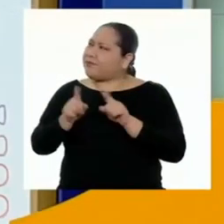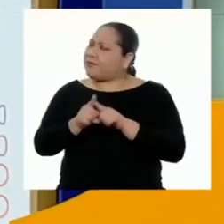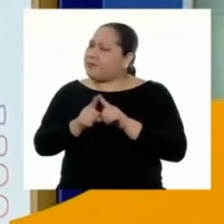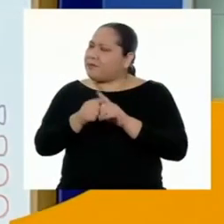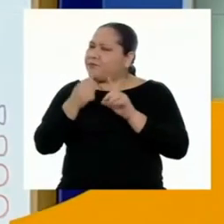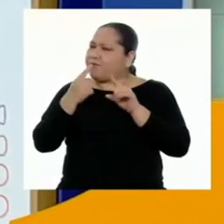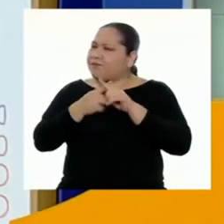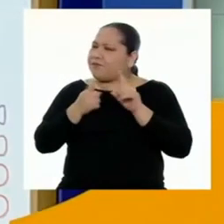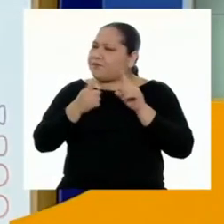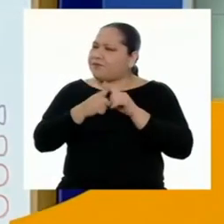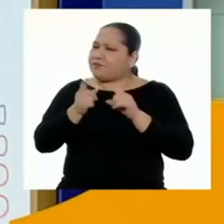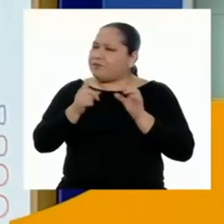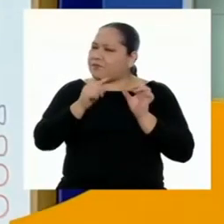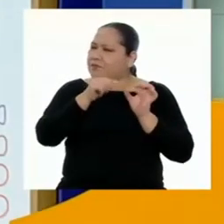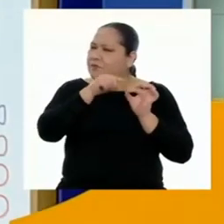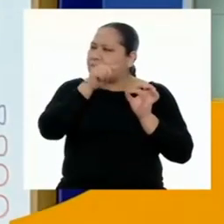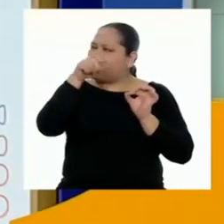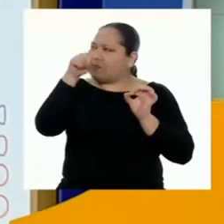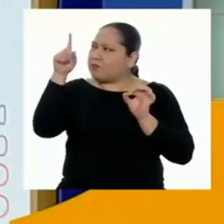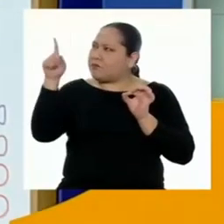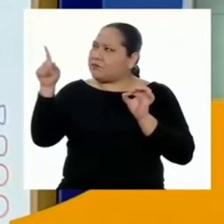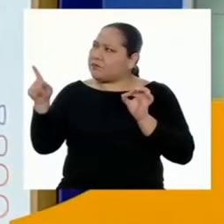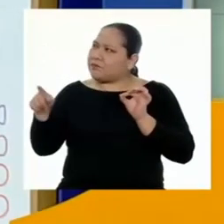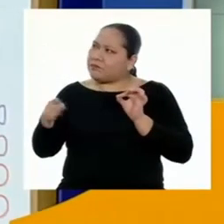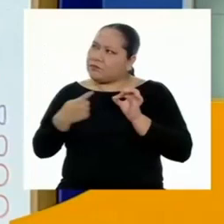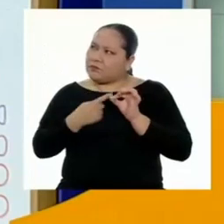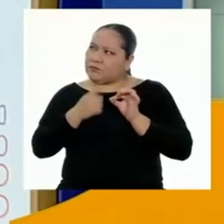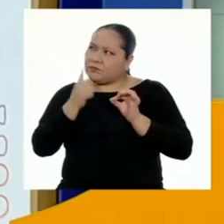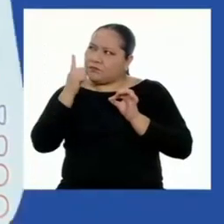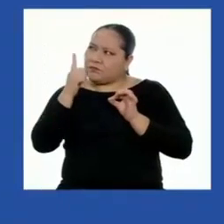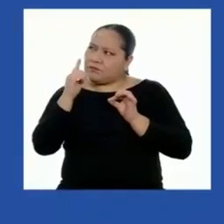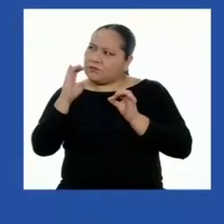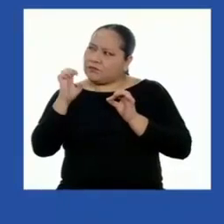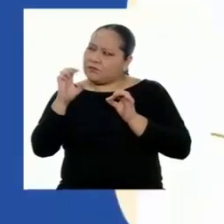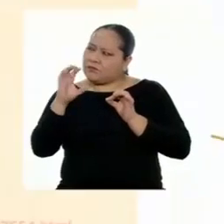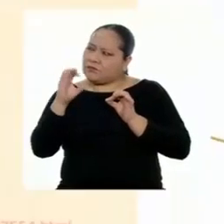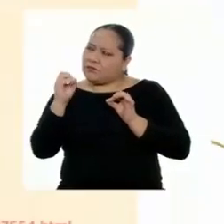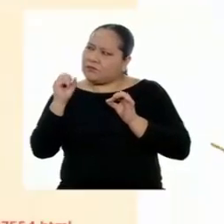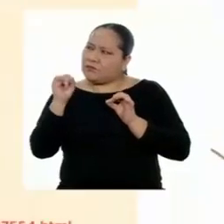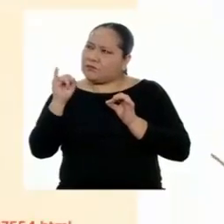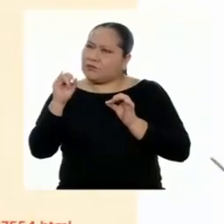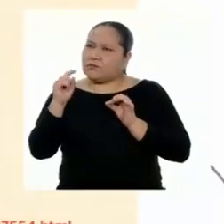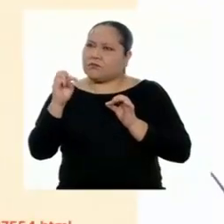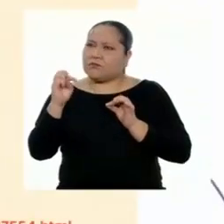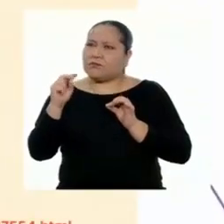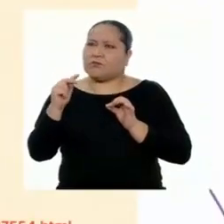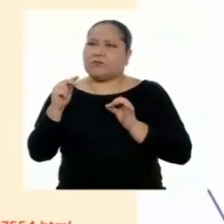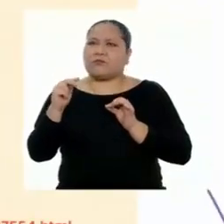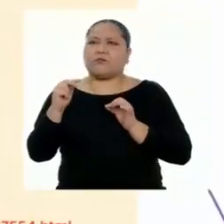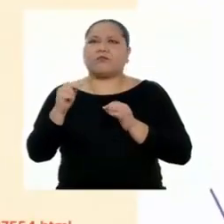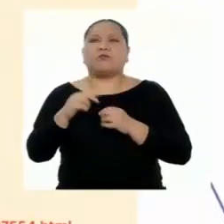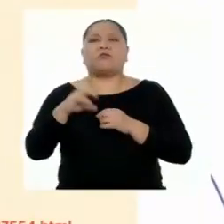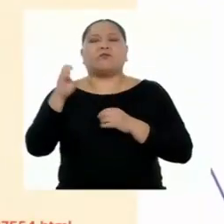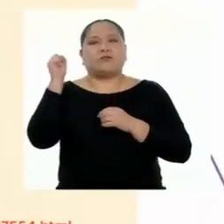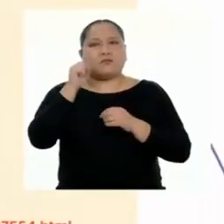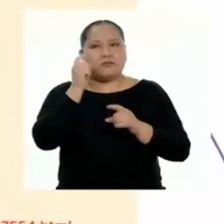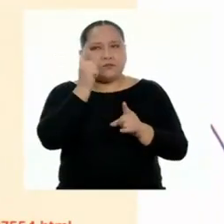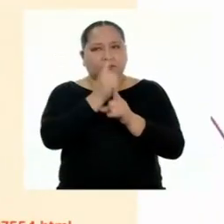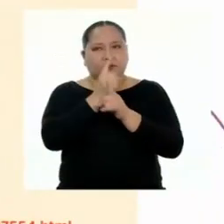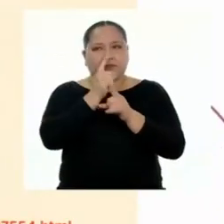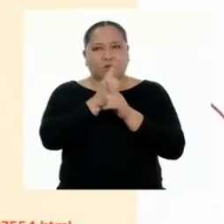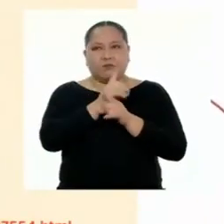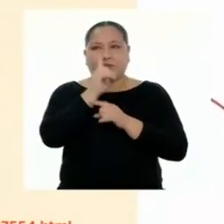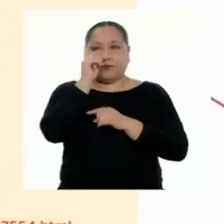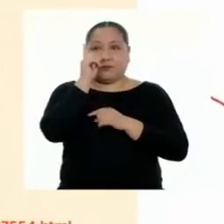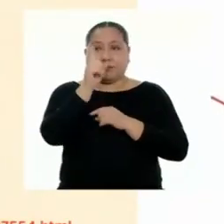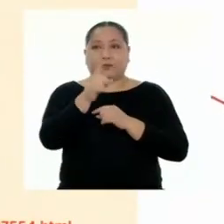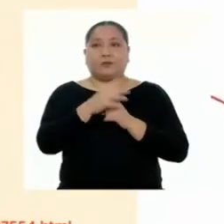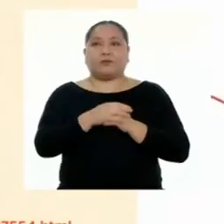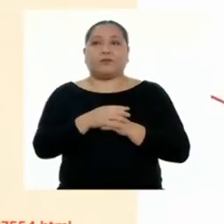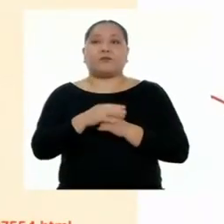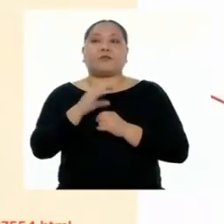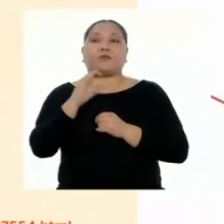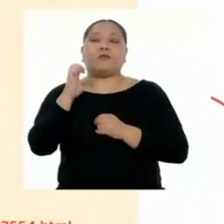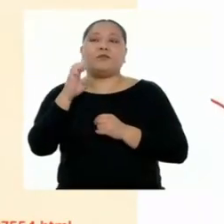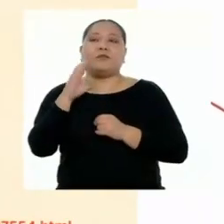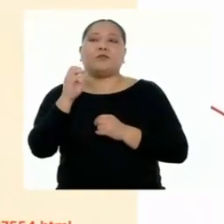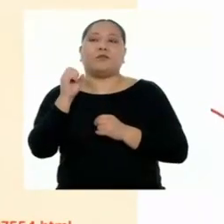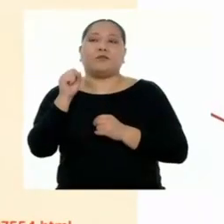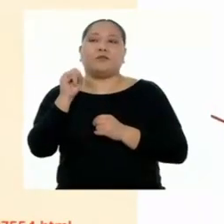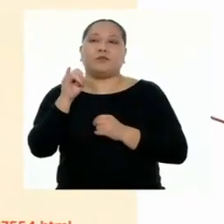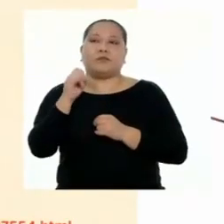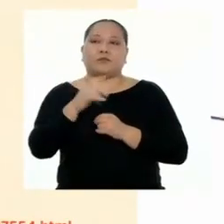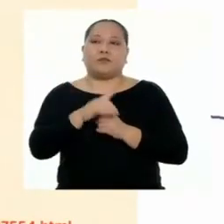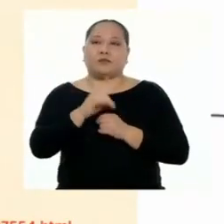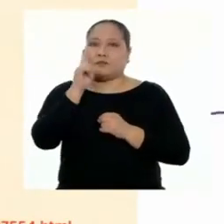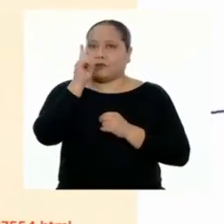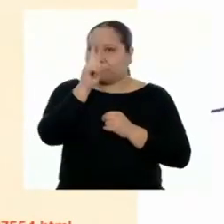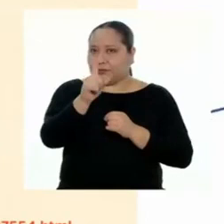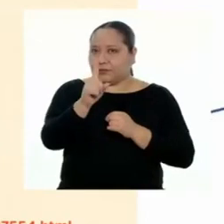las diferentes cadenas alimenticias en un ecosistema? Excelente pregunta, Rodrigo. En un ecosistema no se